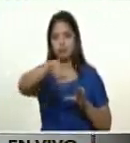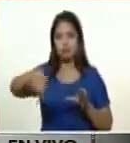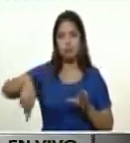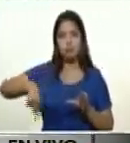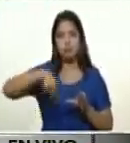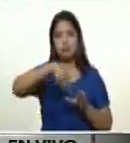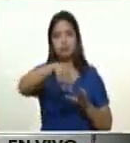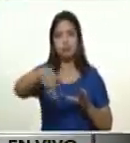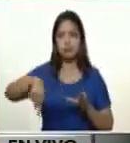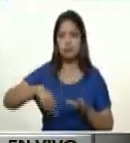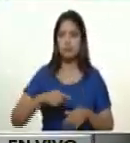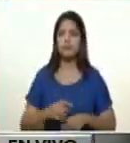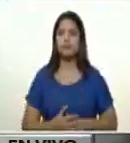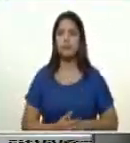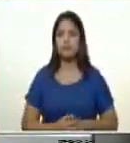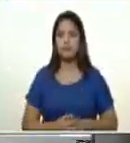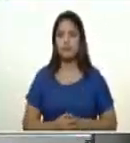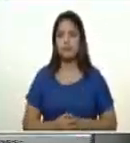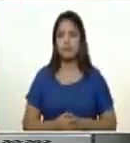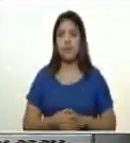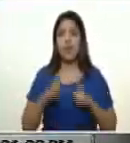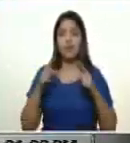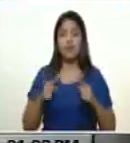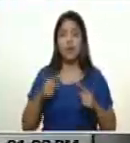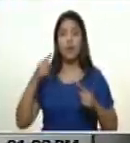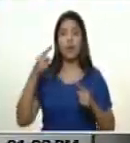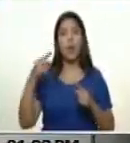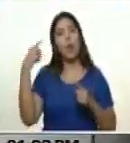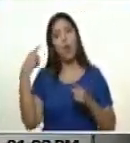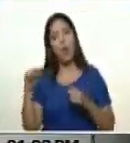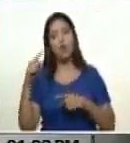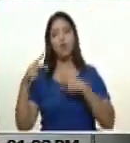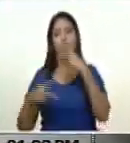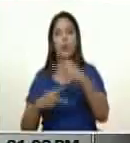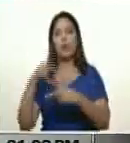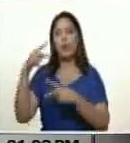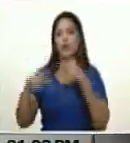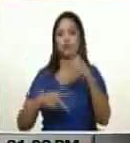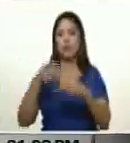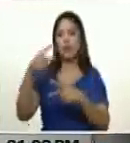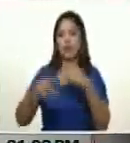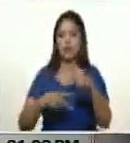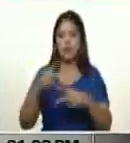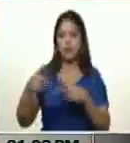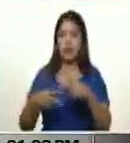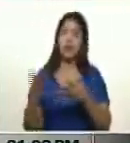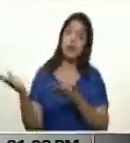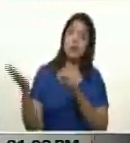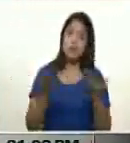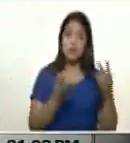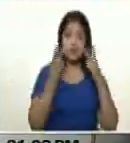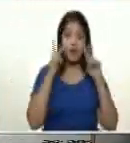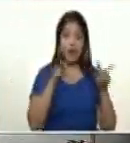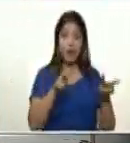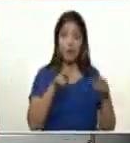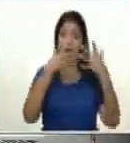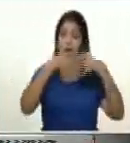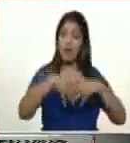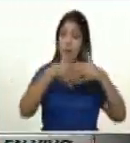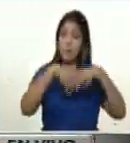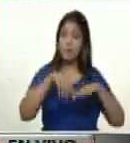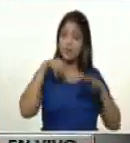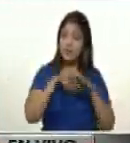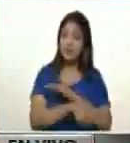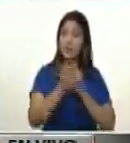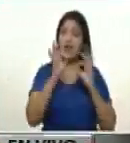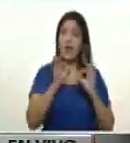de 1.5. Y luego pasa por proceso de extrusión, donde lo invito a la que pase a ver la planta y el